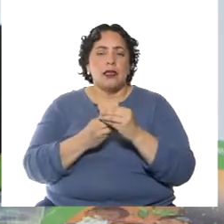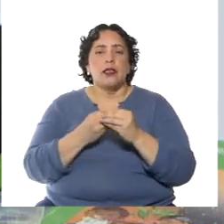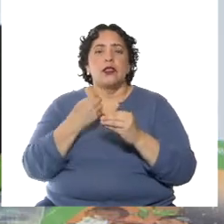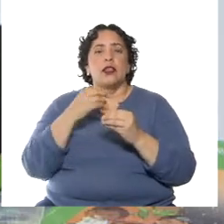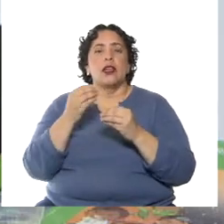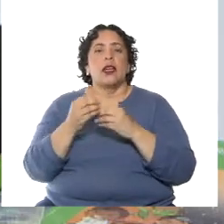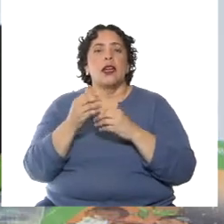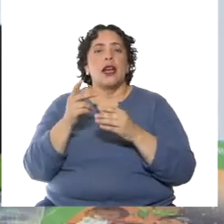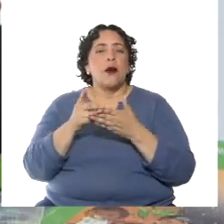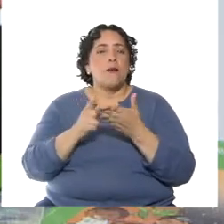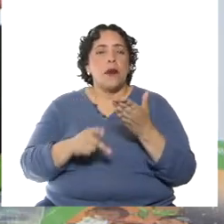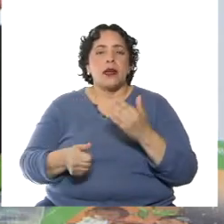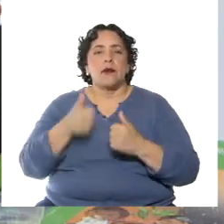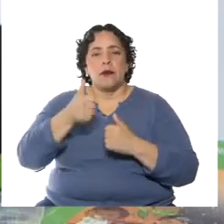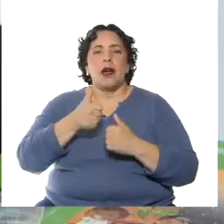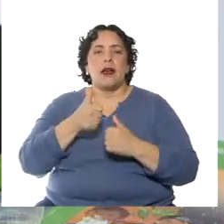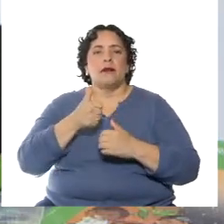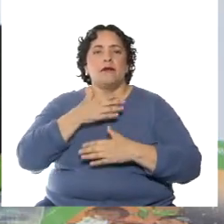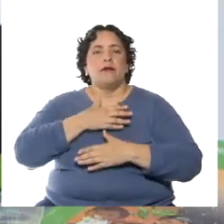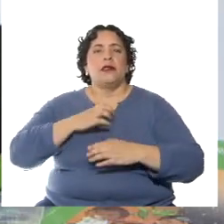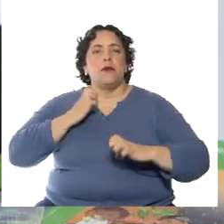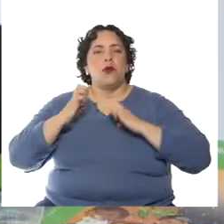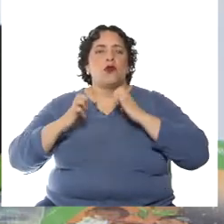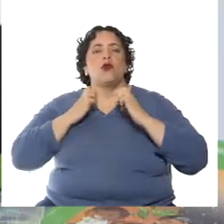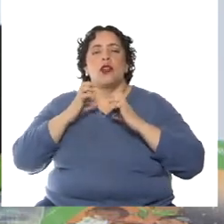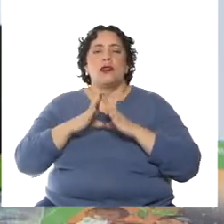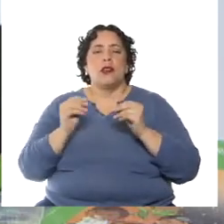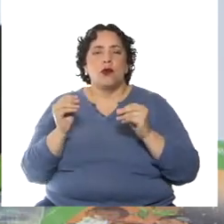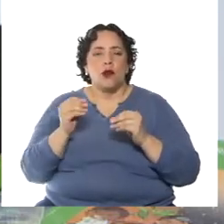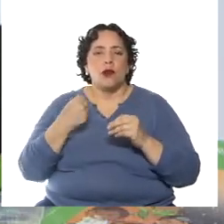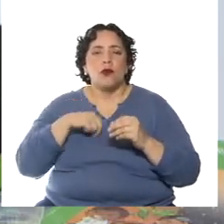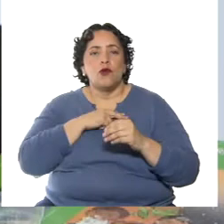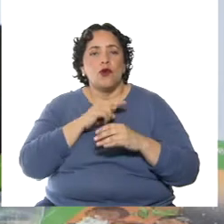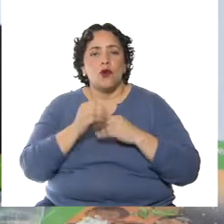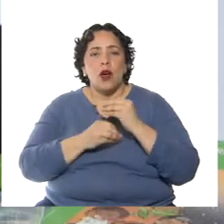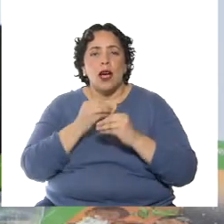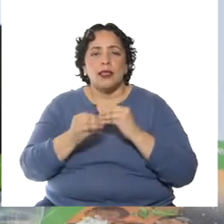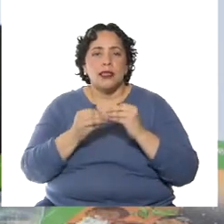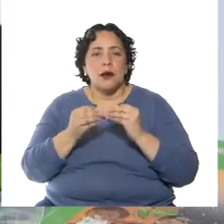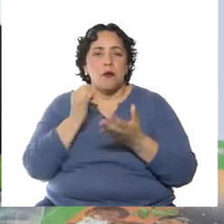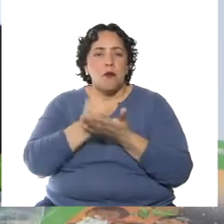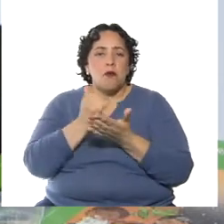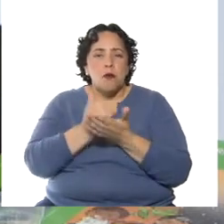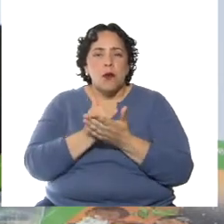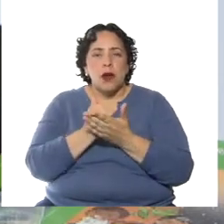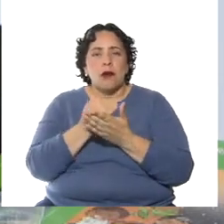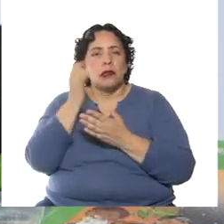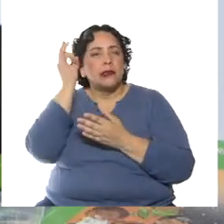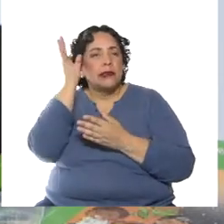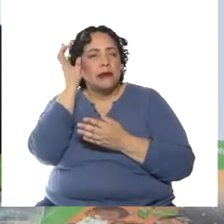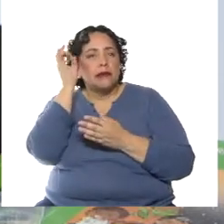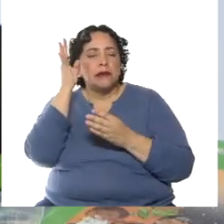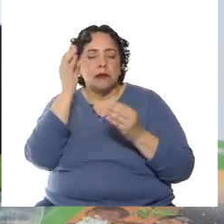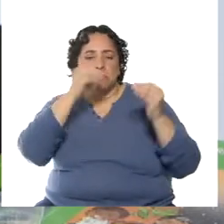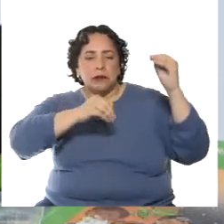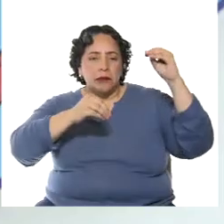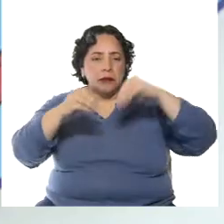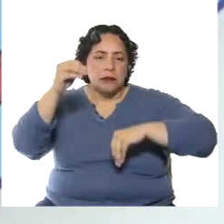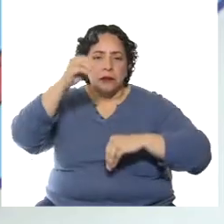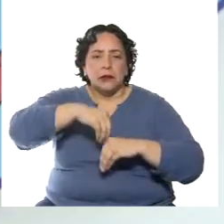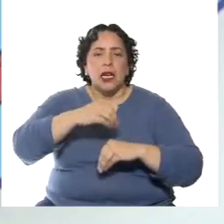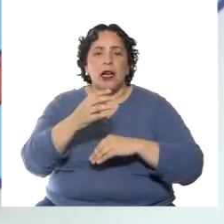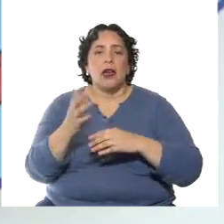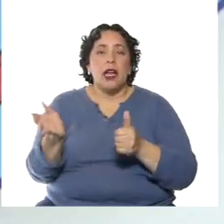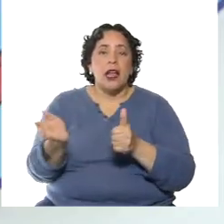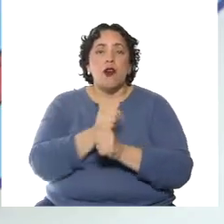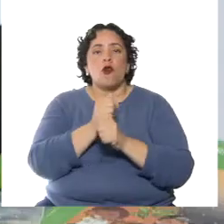Acá es la parte más divertida de todas, porque aquí es donde nosotros vamos a empezar a hacer todas esas pruebas que nos van a llevar a nosotros a obtener unos